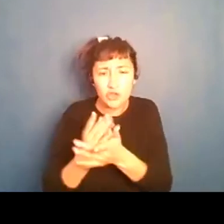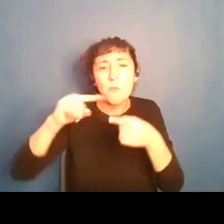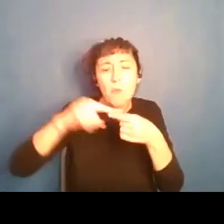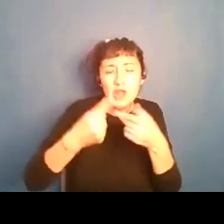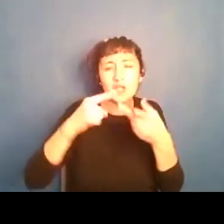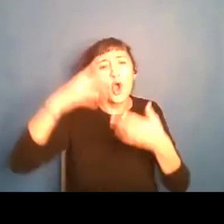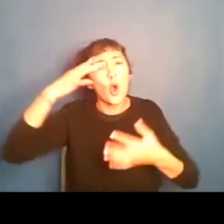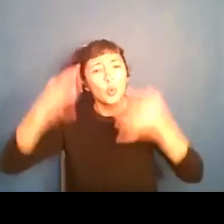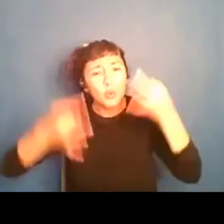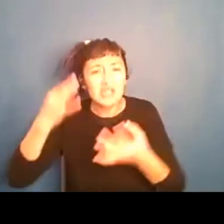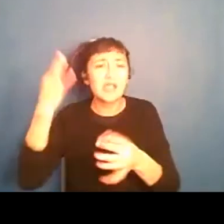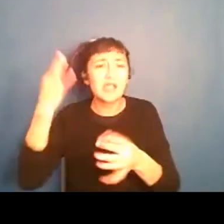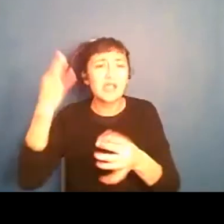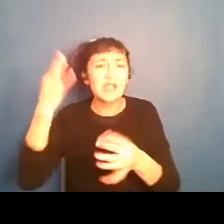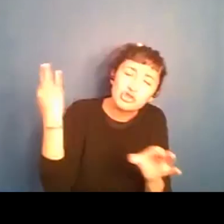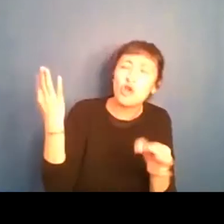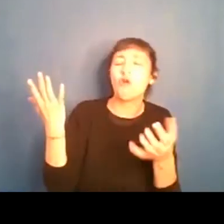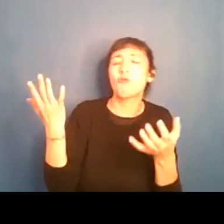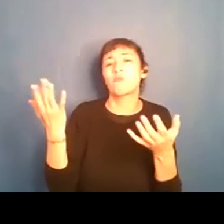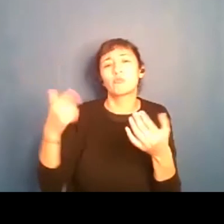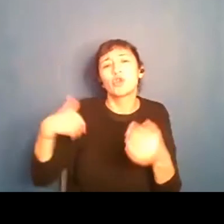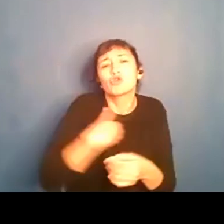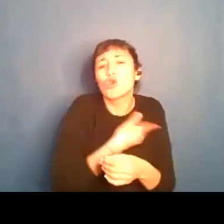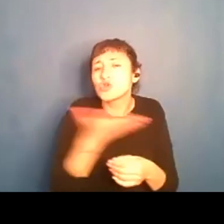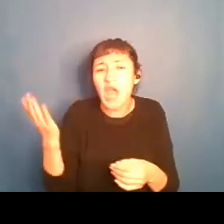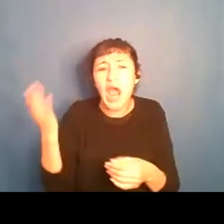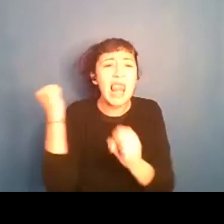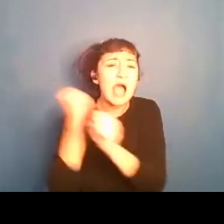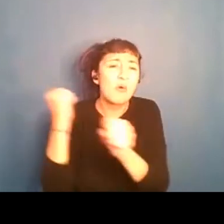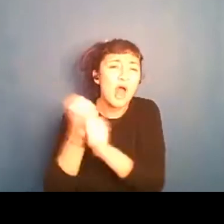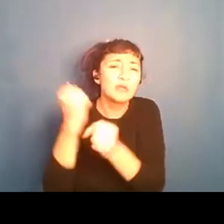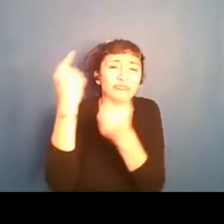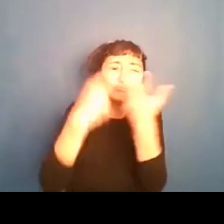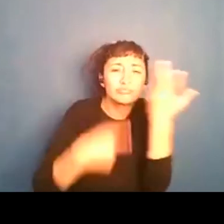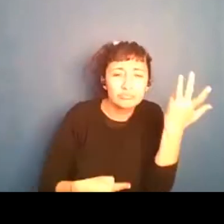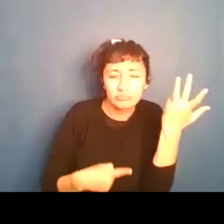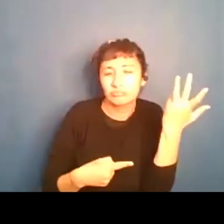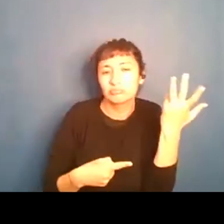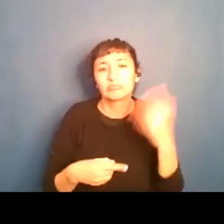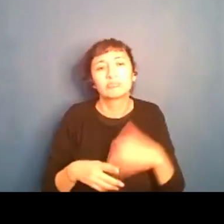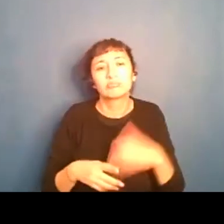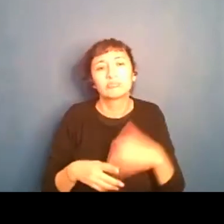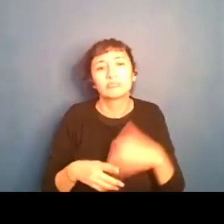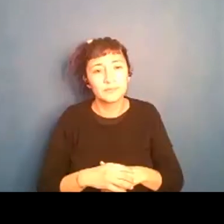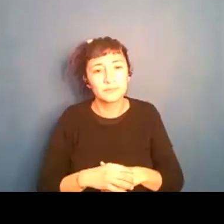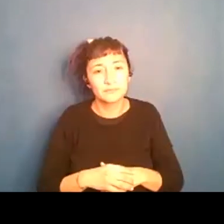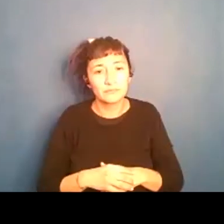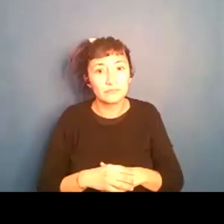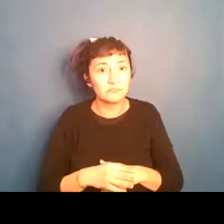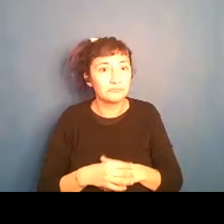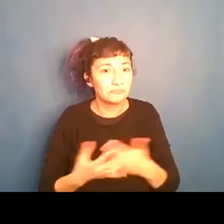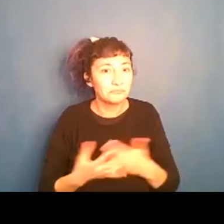justicia, educativa, social, laboral, y etcétera, puedo enumerar. Así